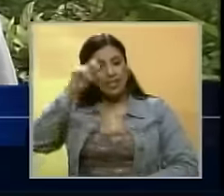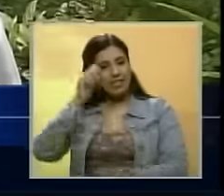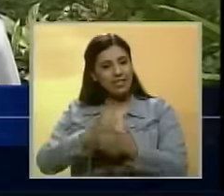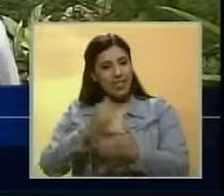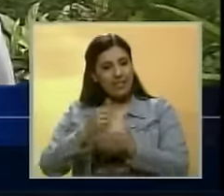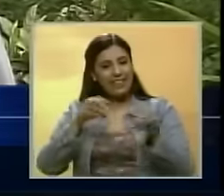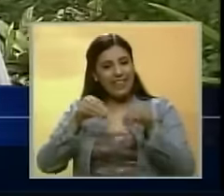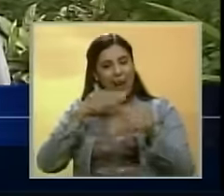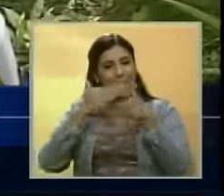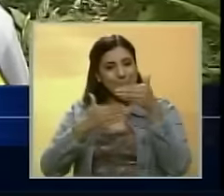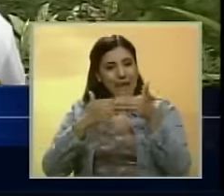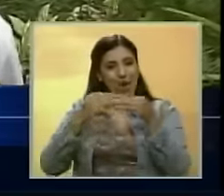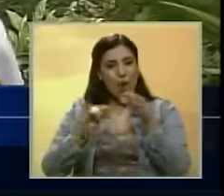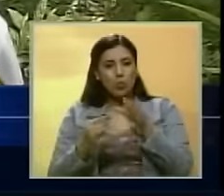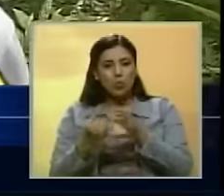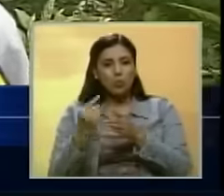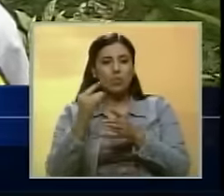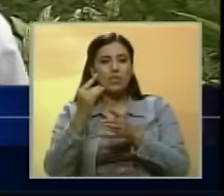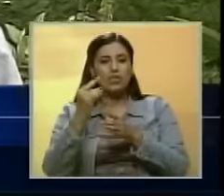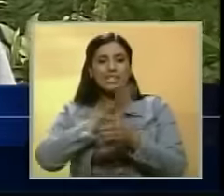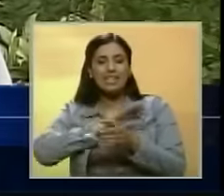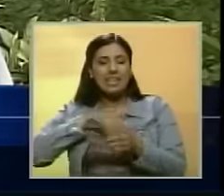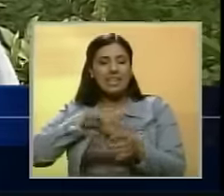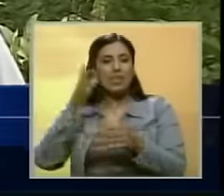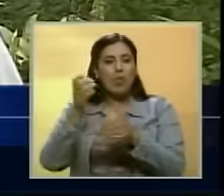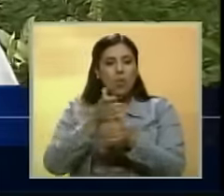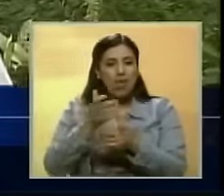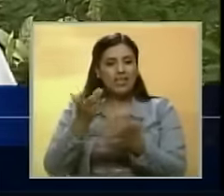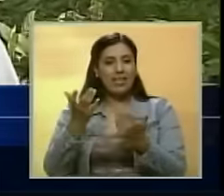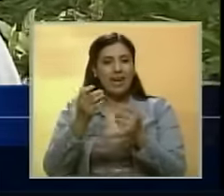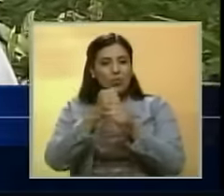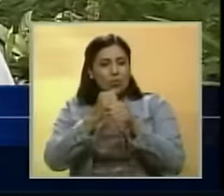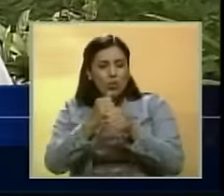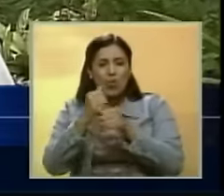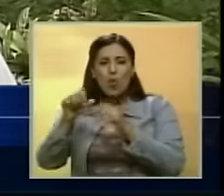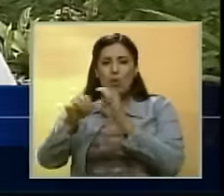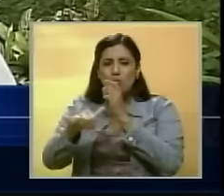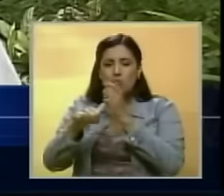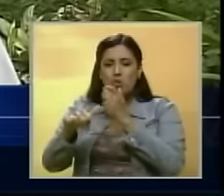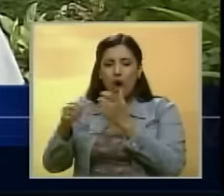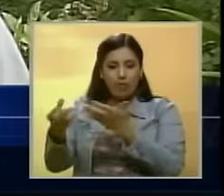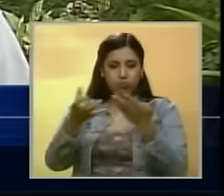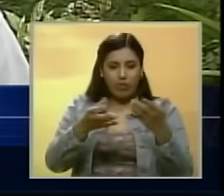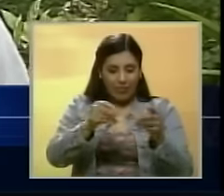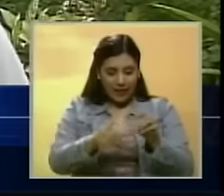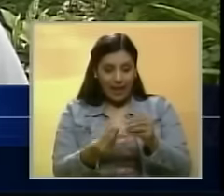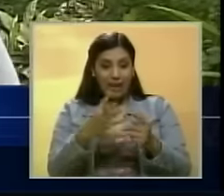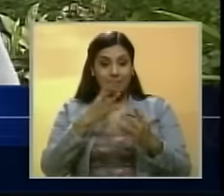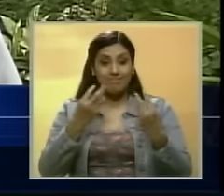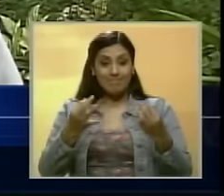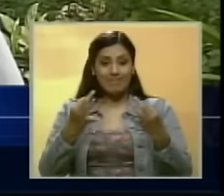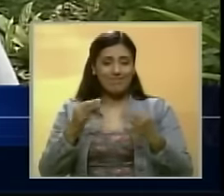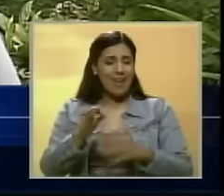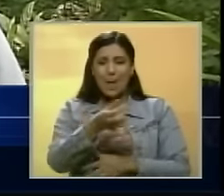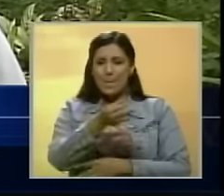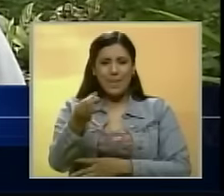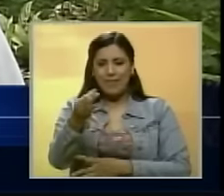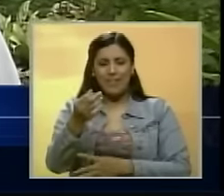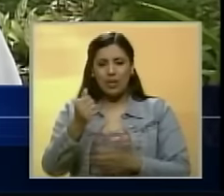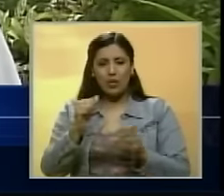la Tierra y la mejora con abonos de de de que uno consigue las caballerizas y le saca producción a la tierra de una manera que es